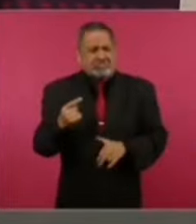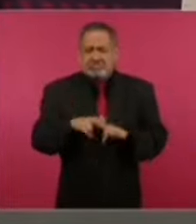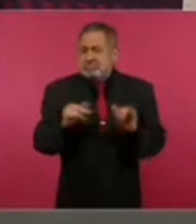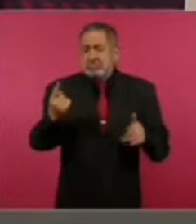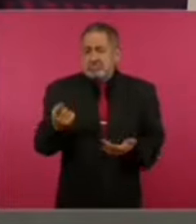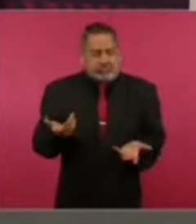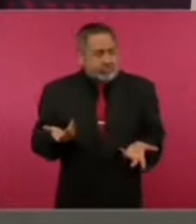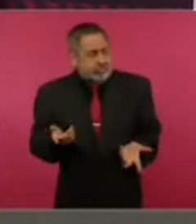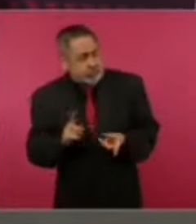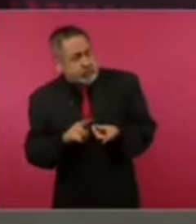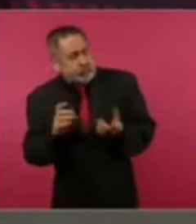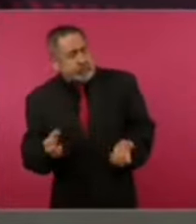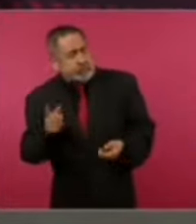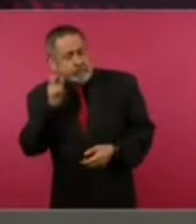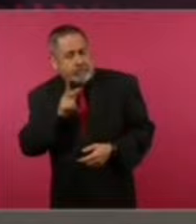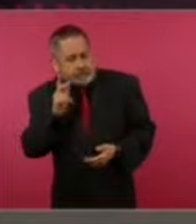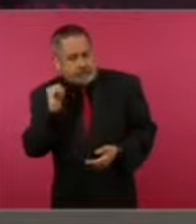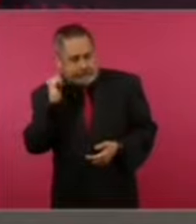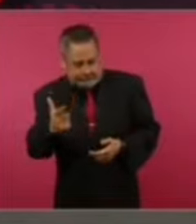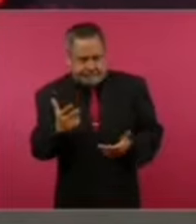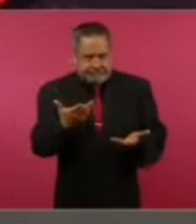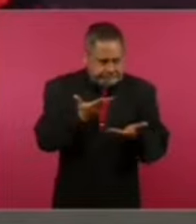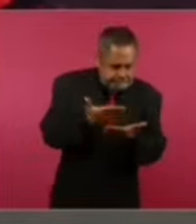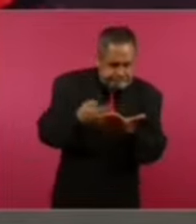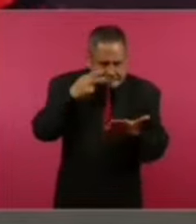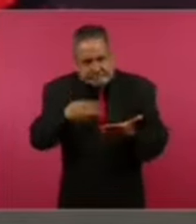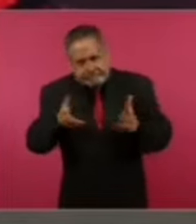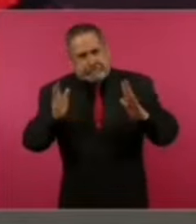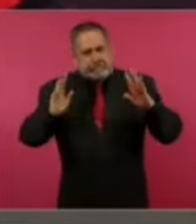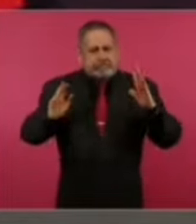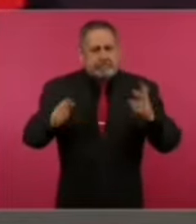Una sola prueba. Me gustaría que